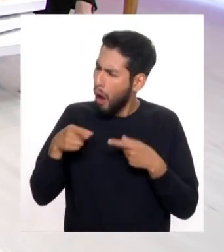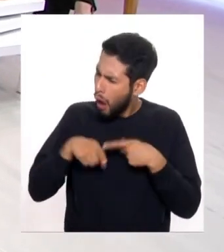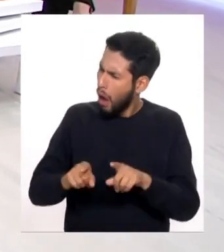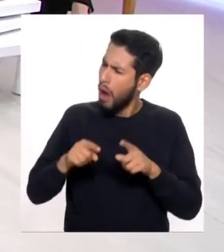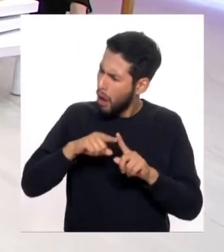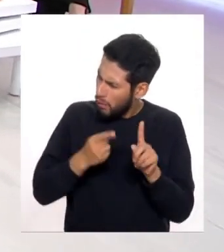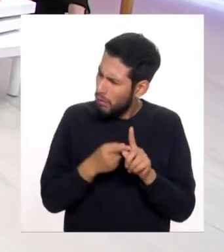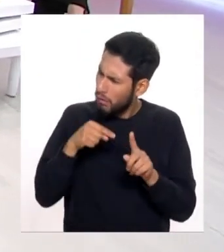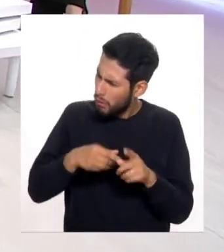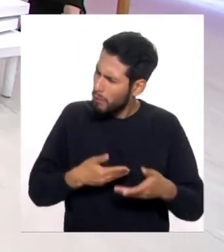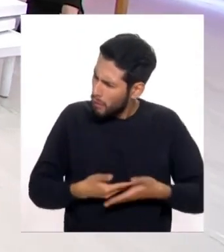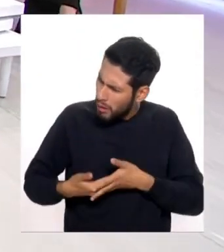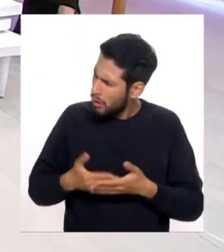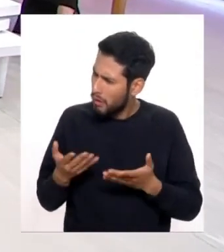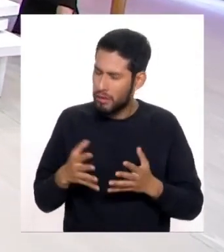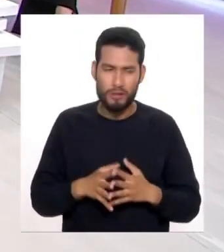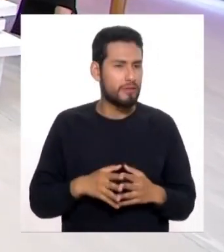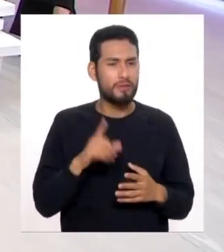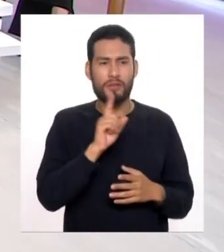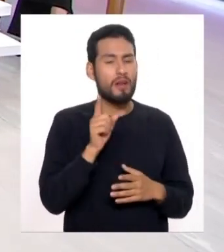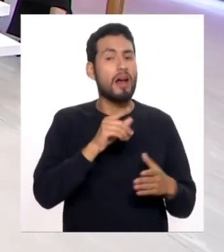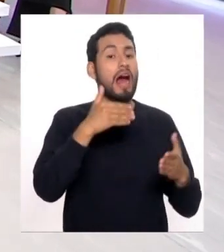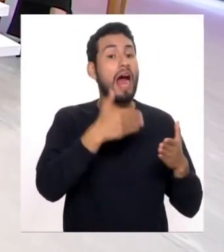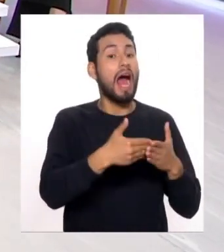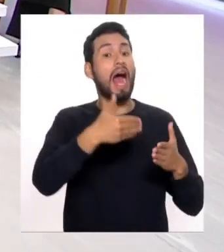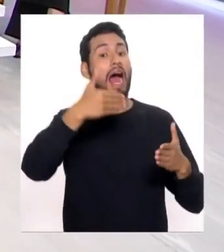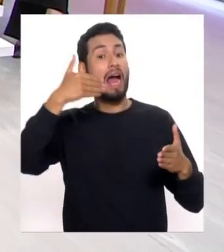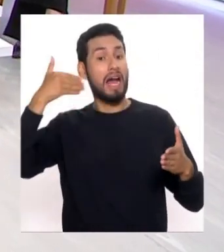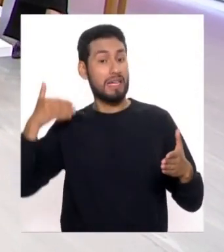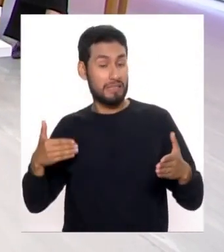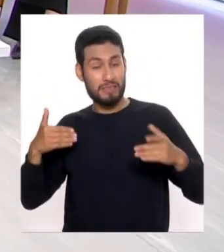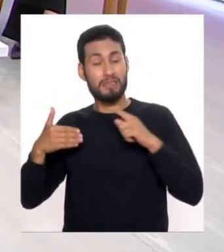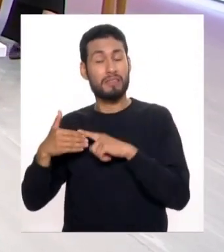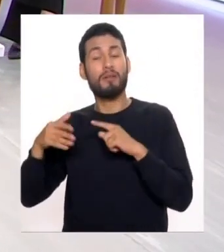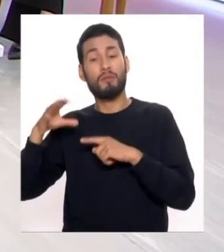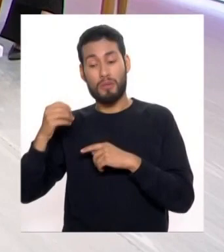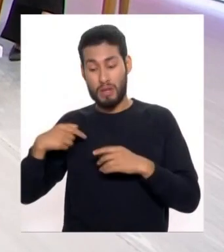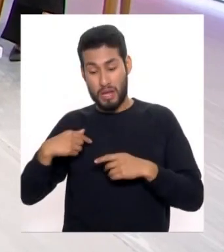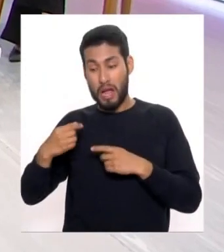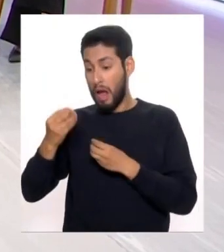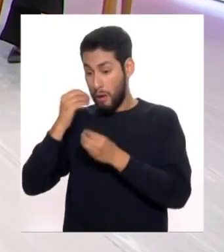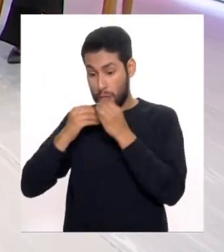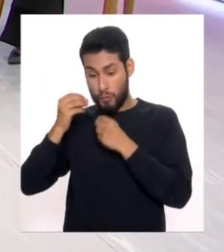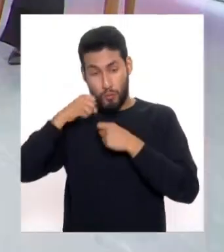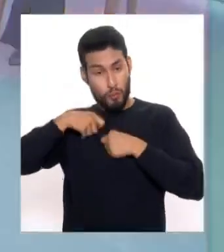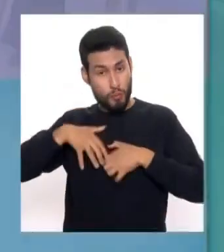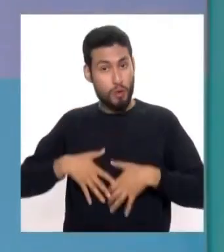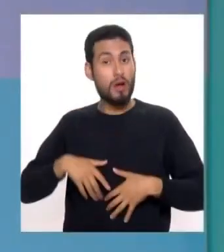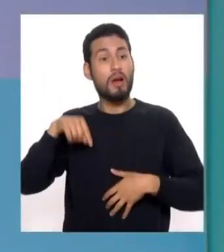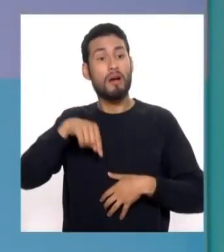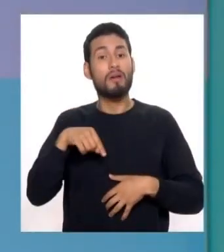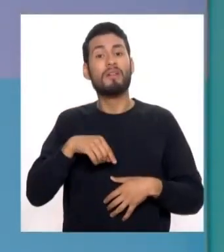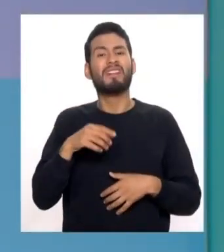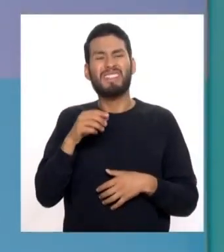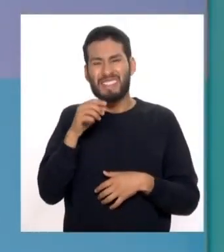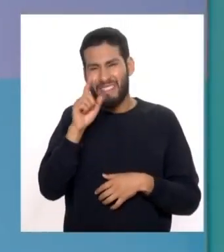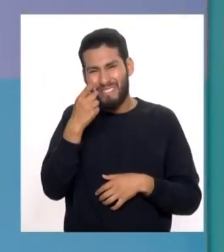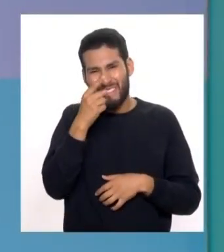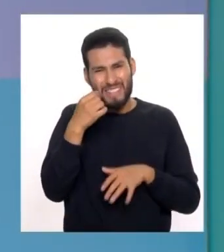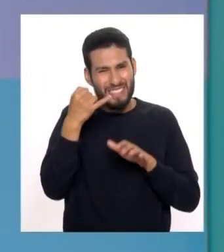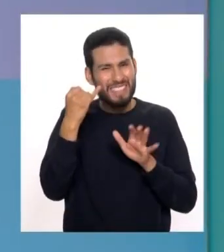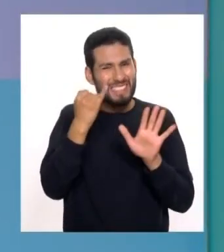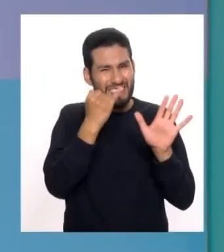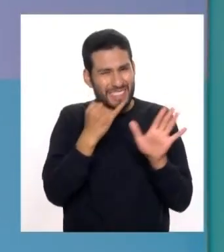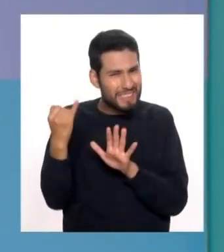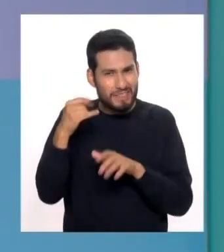durante el embarazo se está formando el bebé. Porque el cierre del tubo neural, el cierre de la columna del bebé, se da en las primeras 6 semanas.